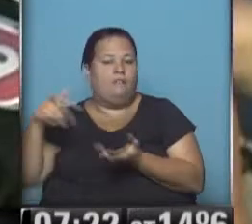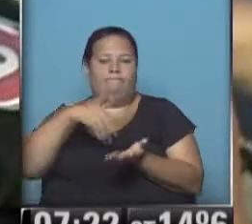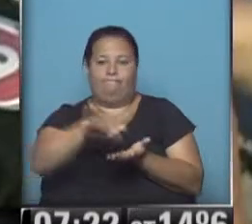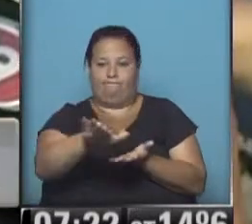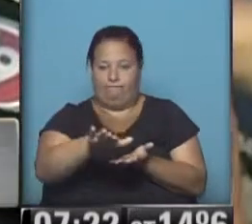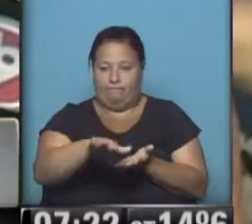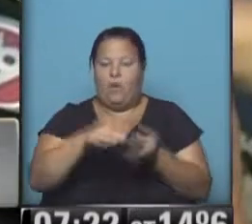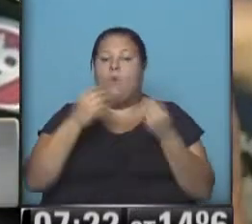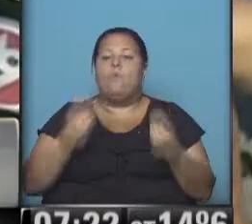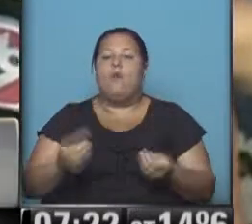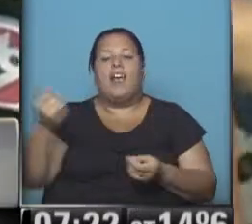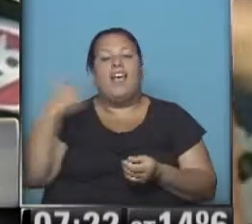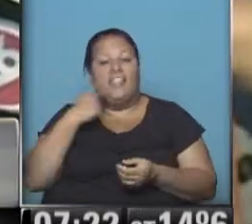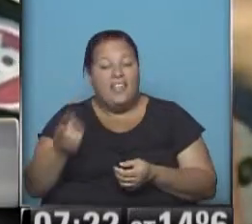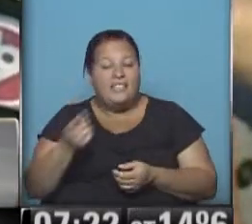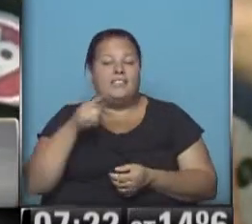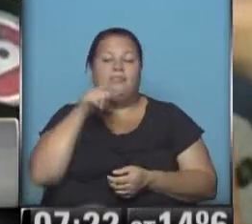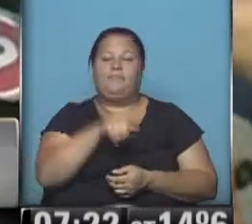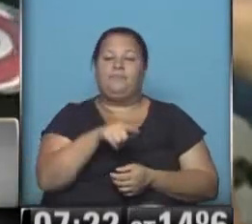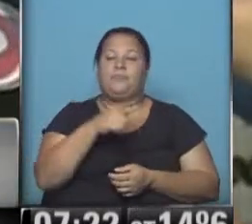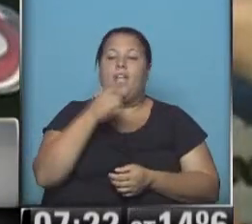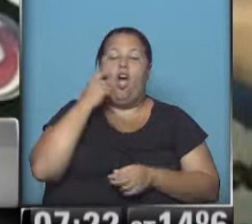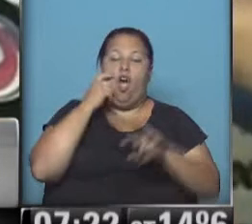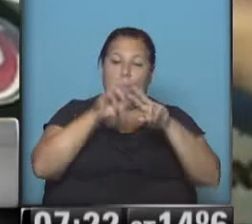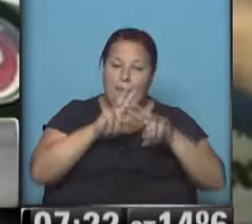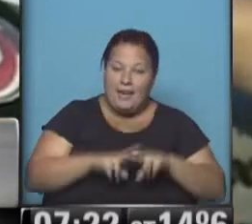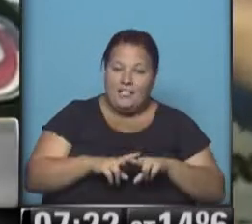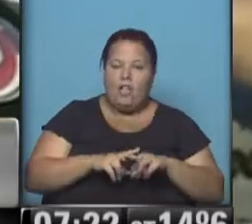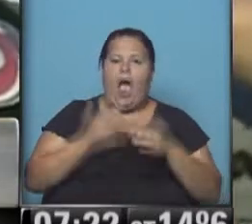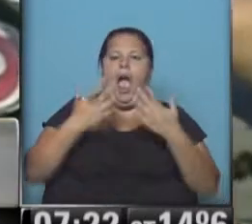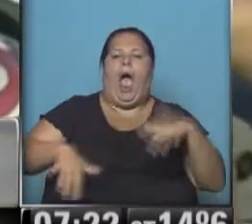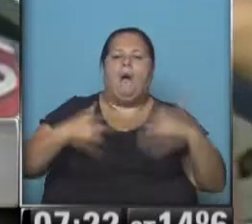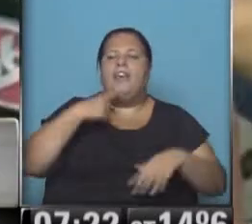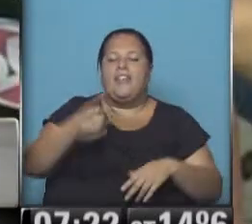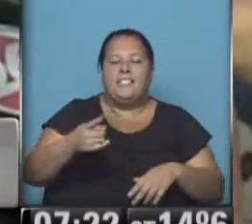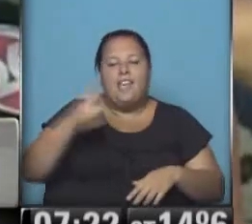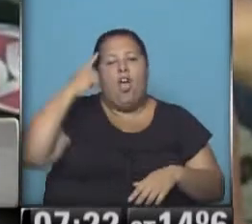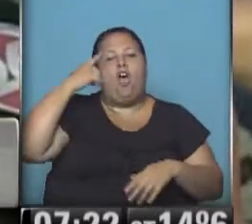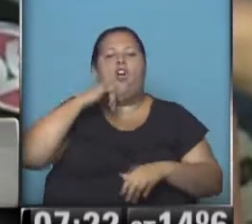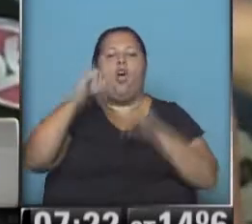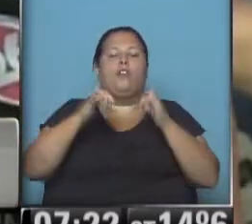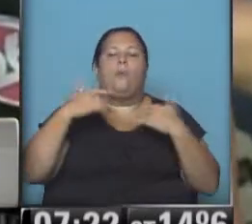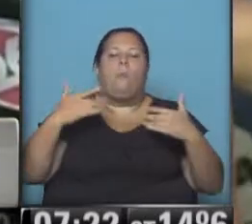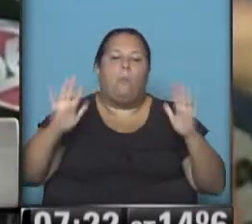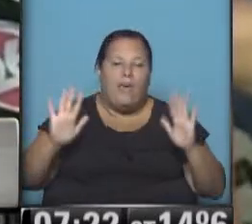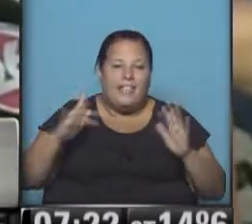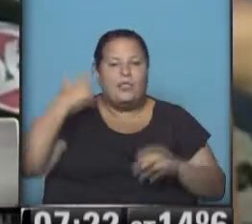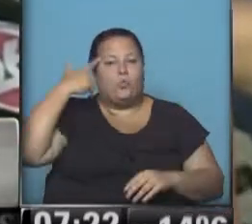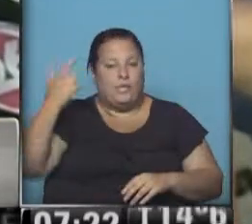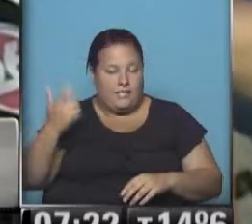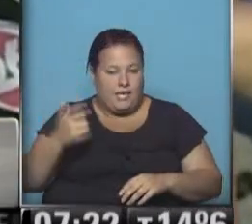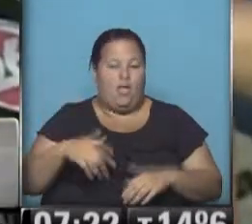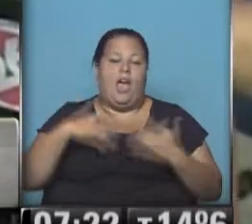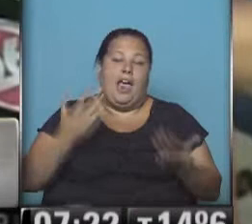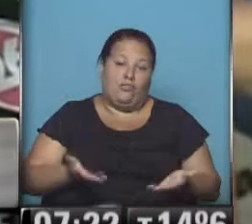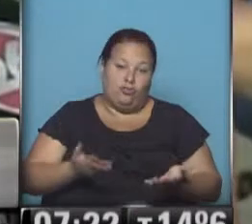recusa porque sostiene que el perito prejuzgó porque en algún momento hizo un comentario de que podía haber sido un suicidio, con